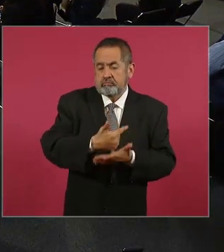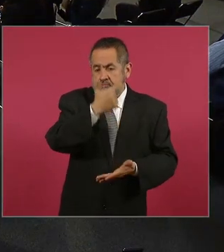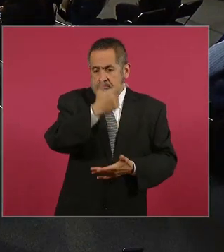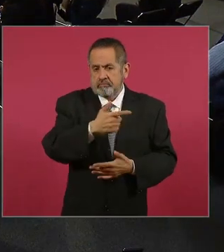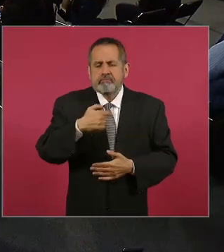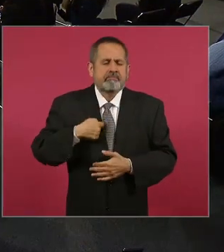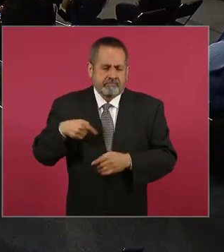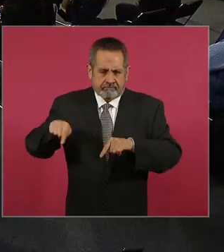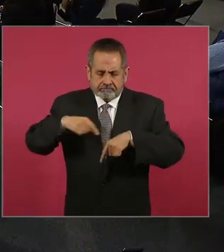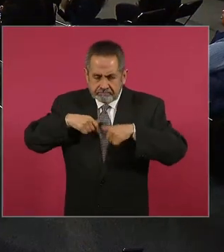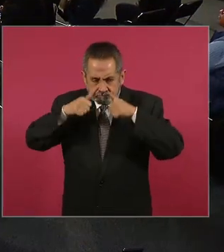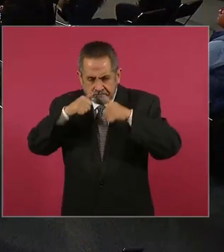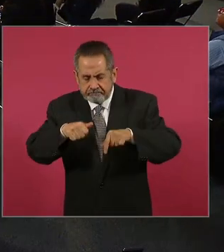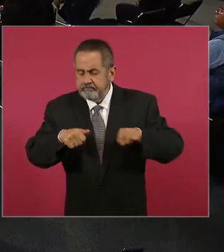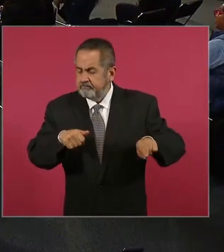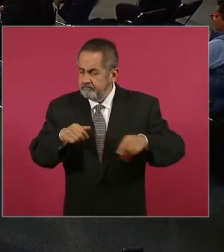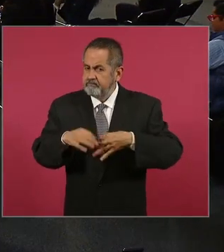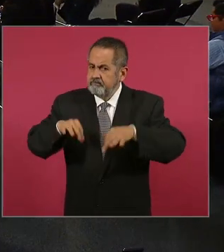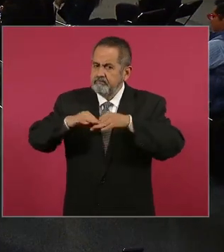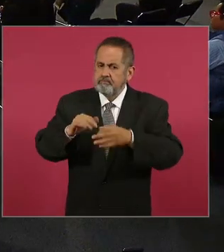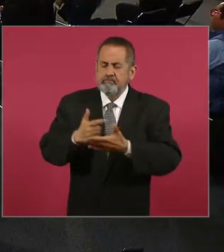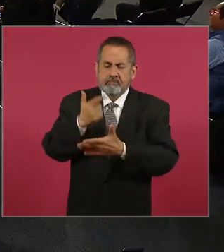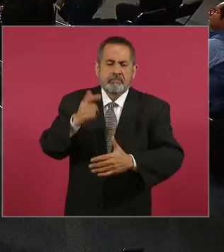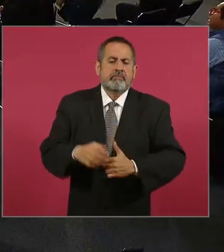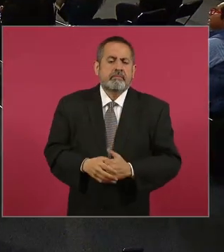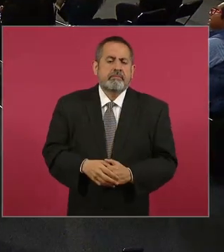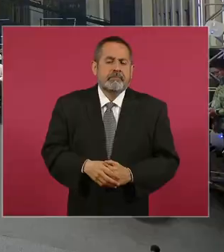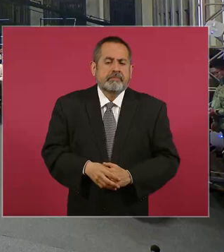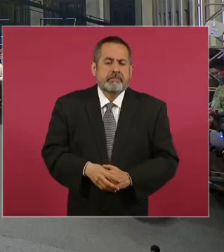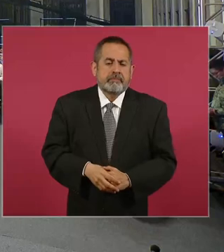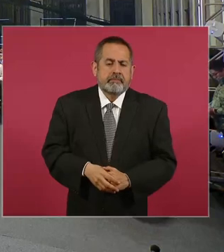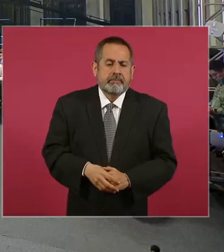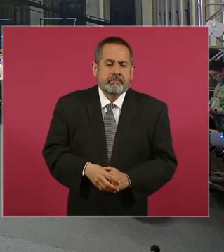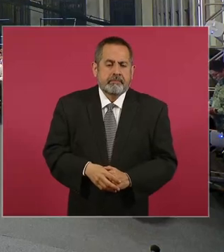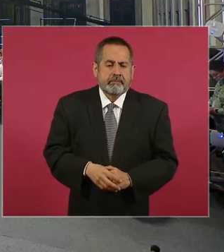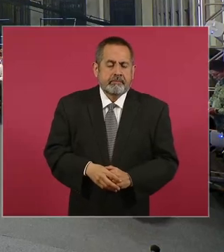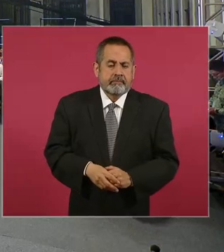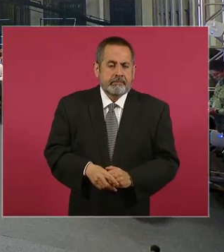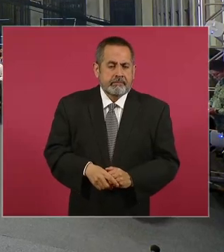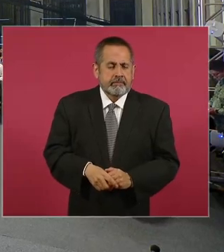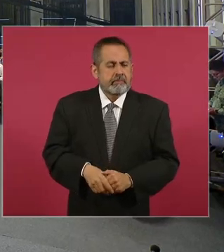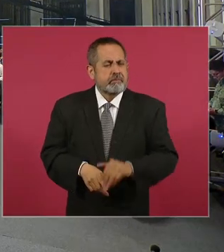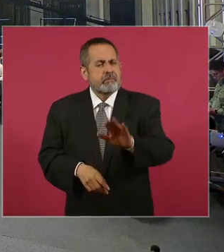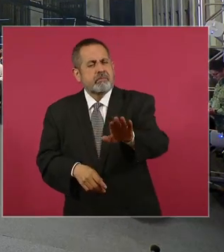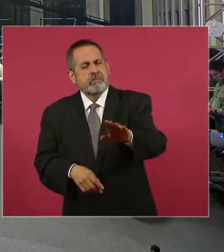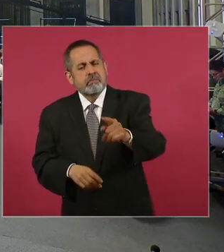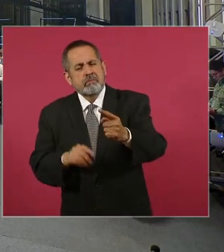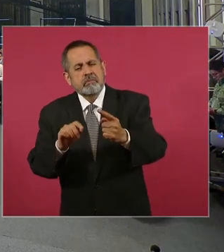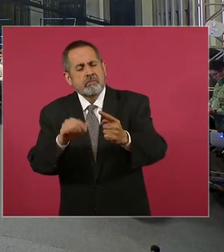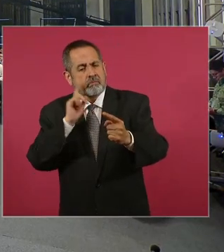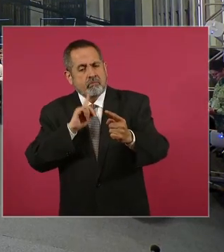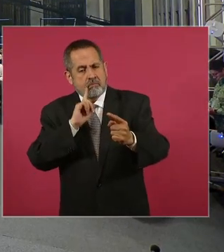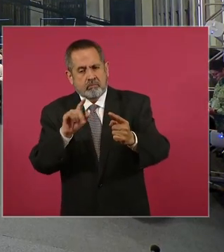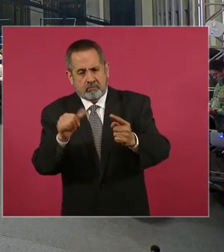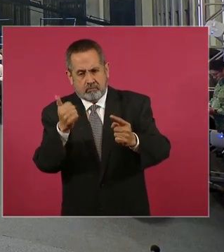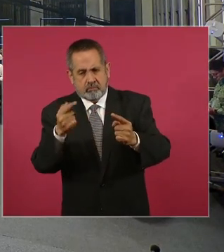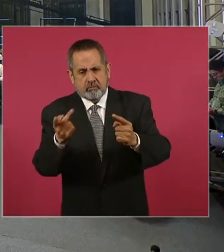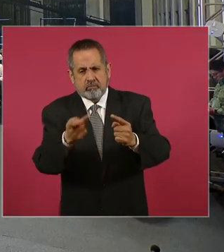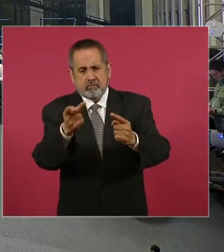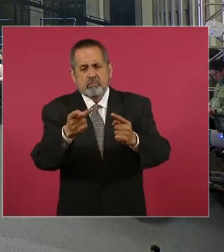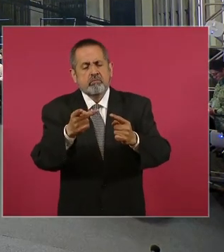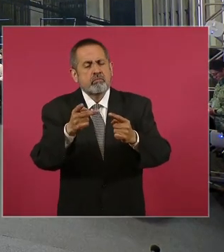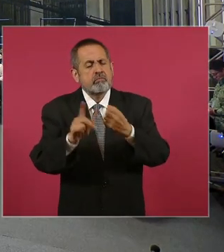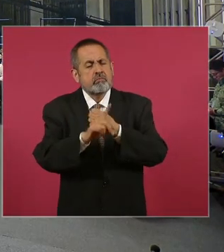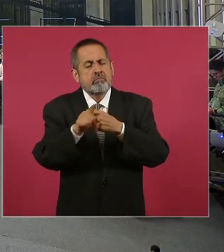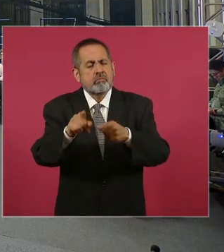que se le da a esta parte. ¿Y qué tan grave es el otro problema de que ese es,